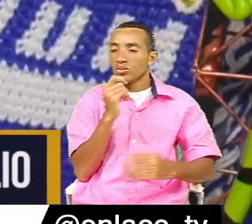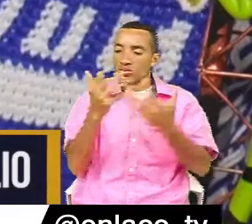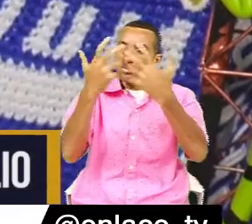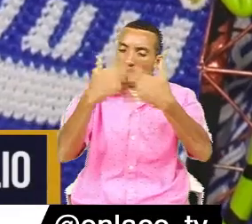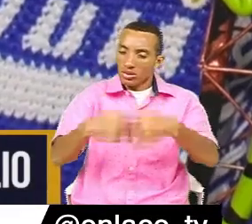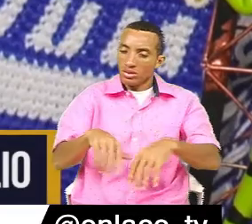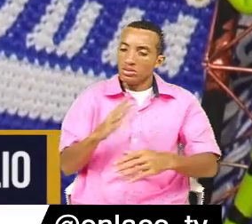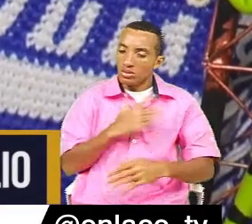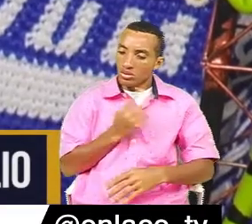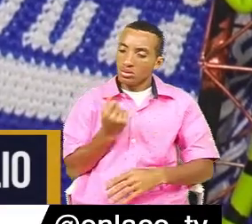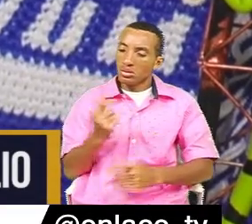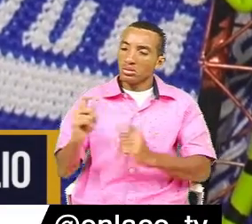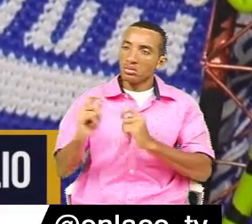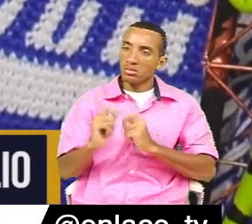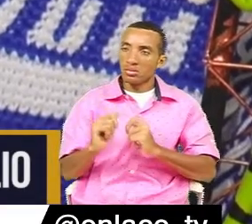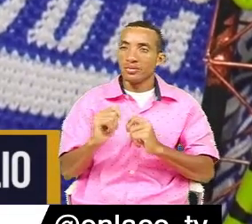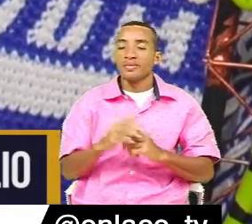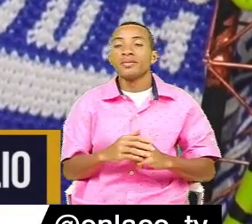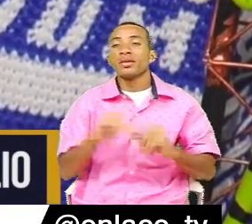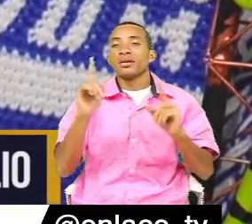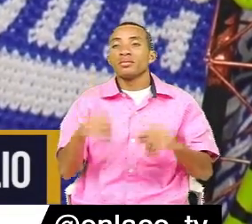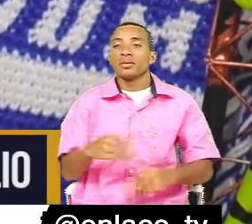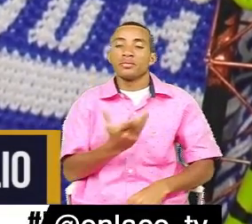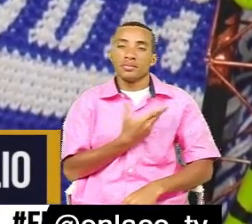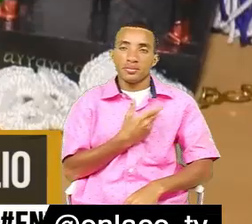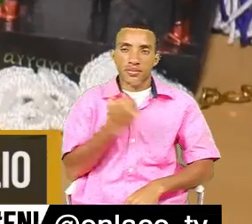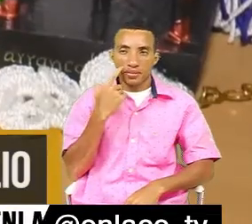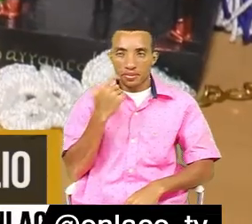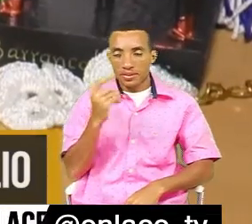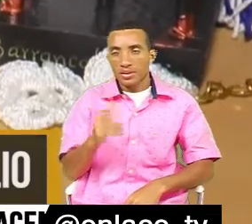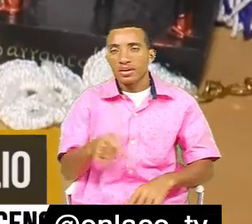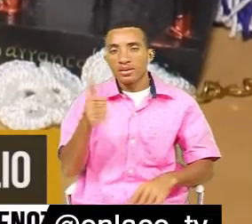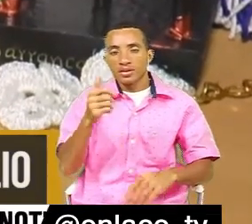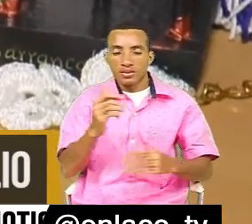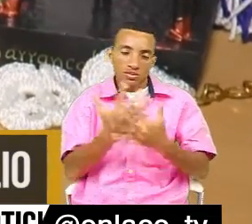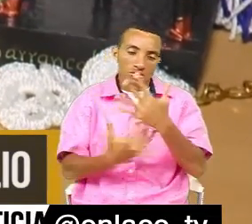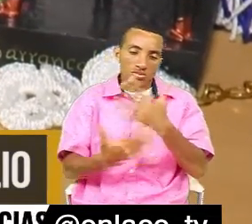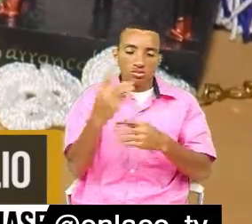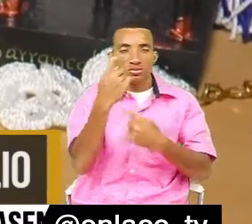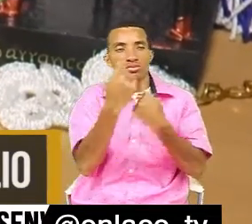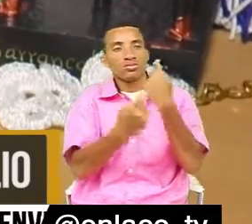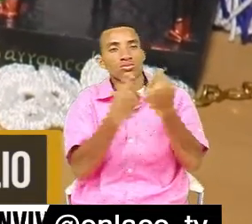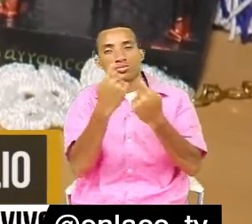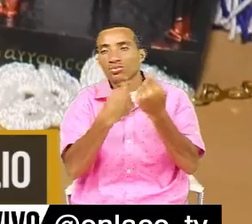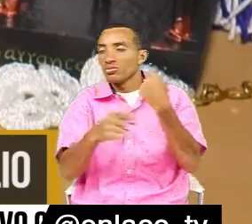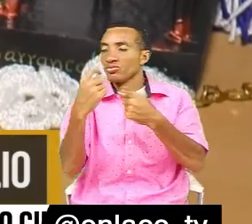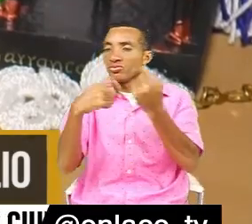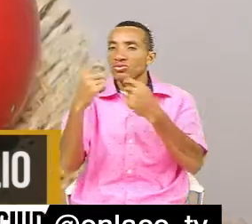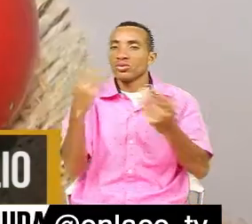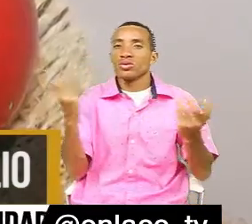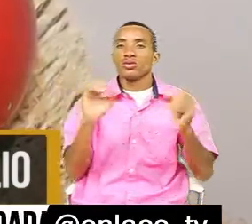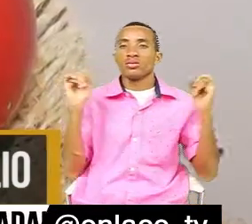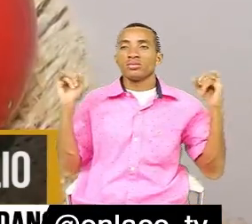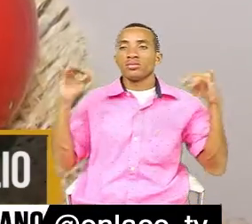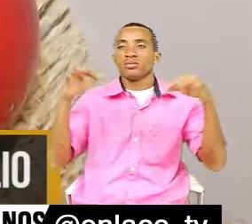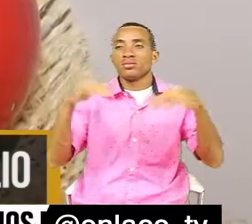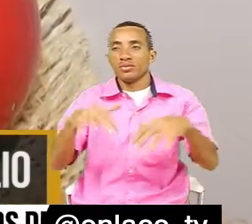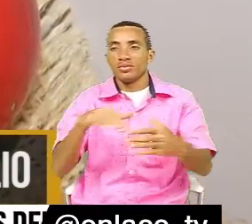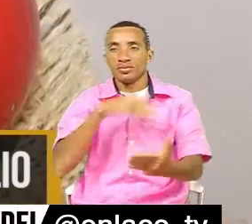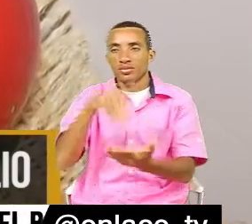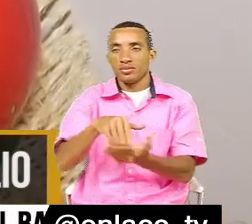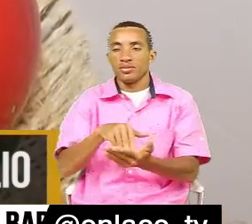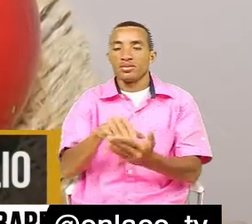económica. Hombres y mujeres, padres y madres cabeza de familia que viven de la artesanía se concentrarán en el Centro Comercial Viva en la tercera